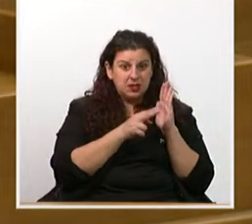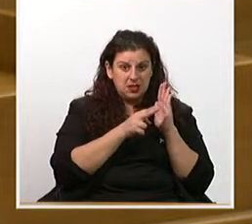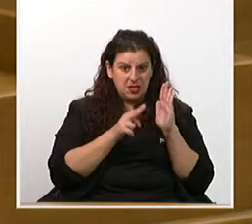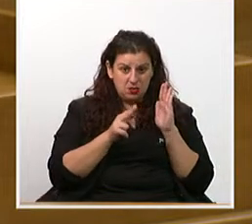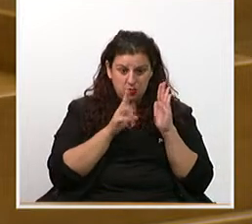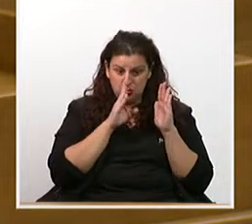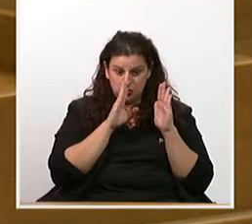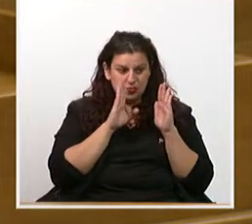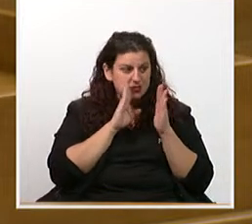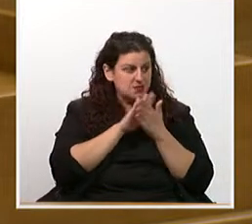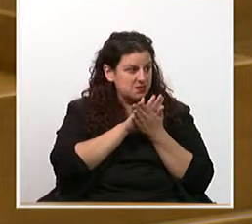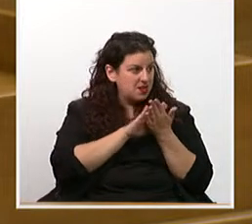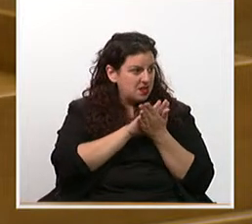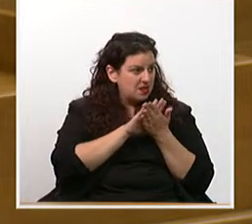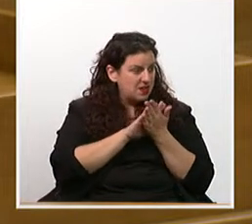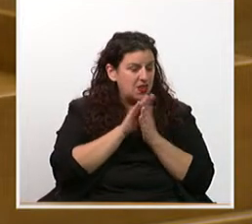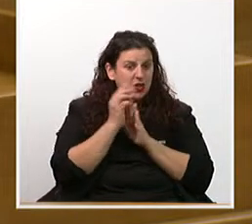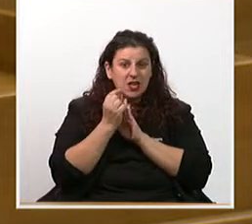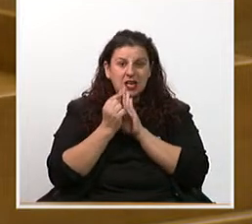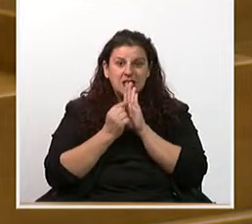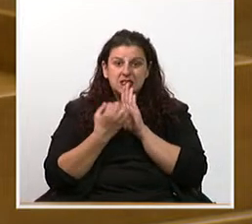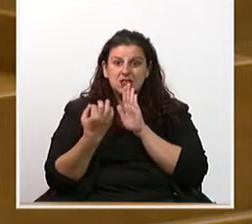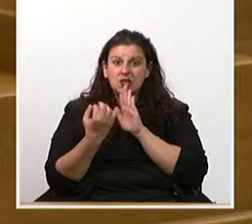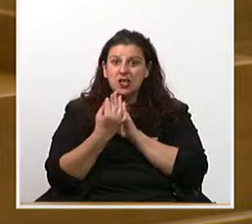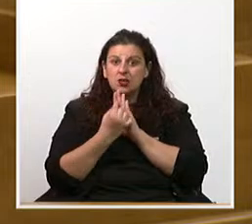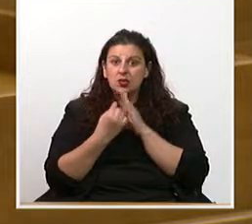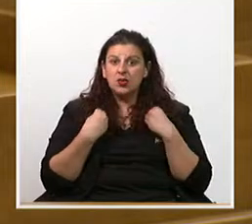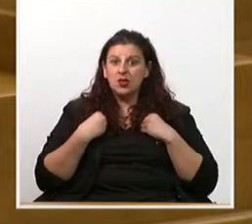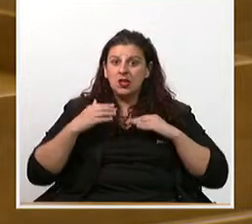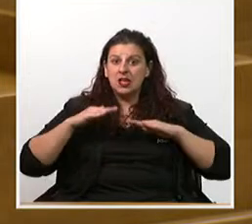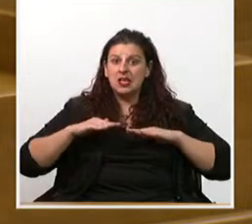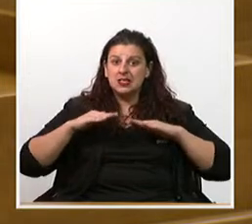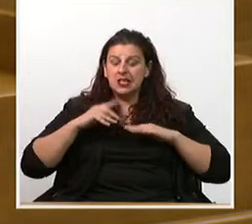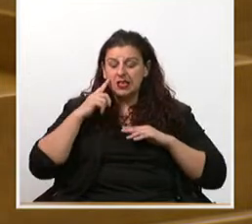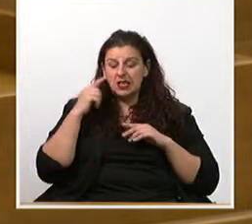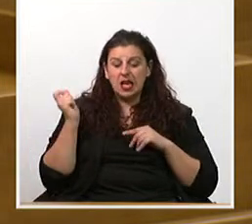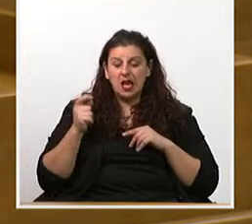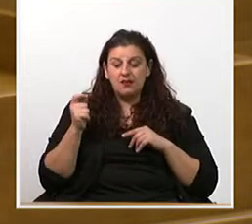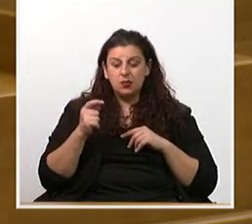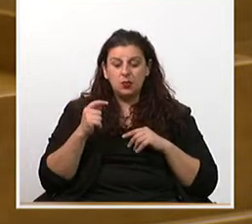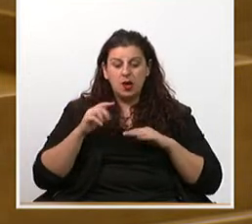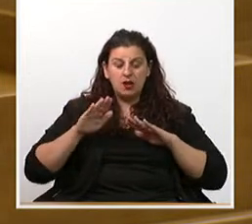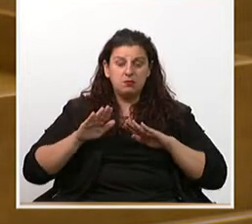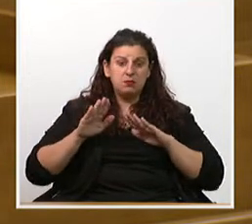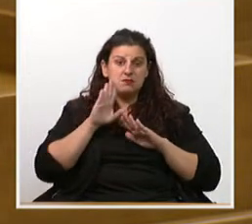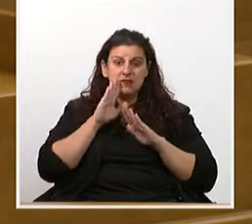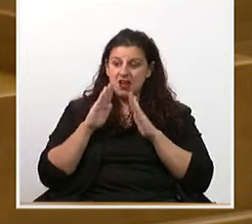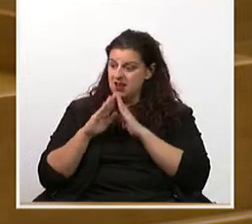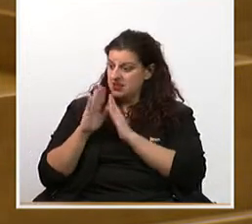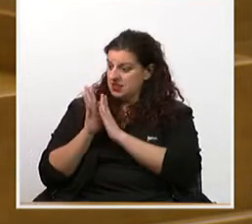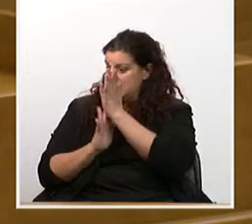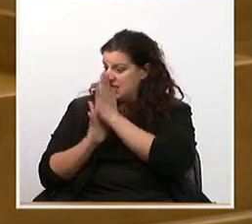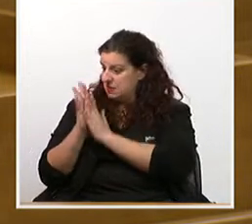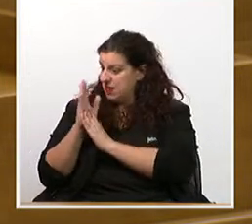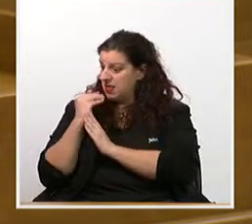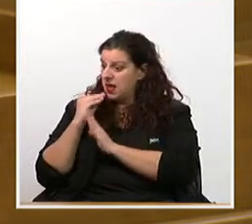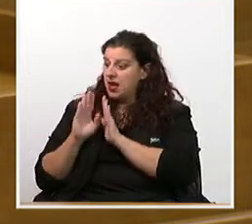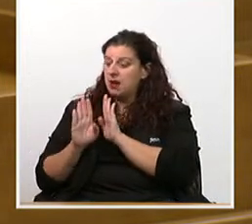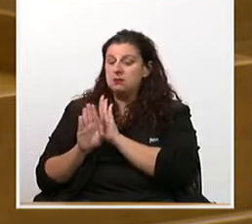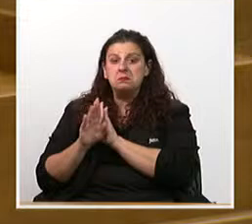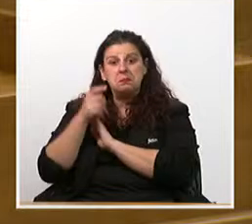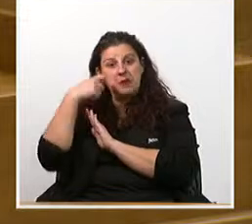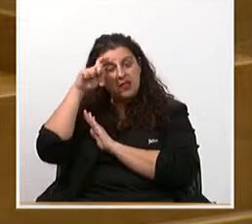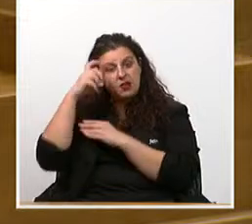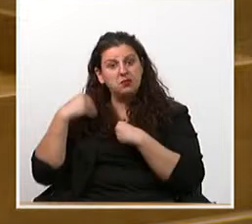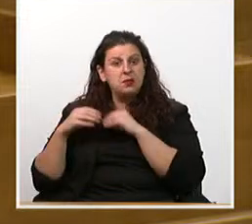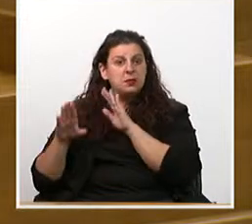le estoy hablando y el requisito es reunir la condición de residente con carácter habitual y permanente en la vivienda sin Estrada el ayuntamiento está haciendo un trabajo récord en